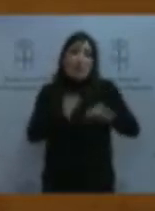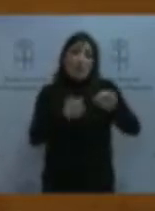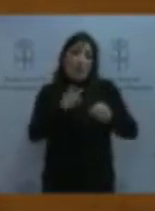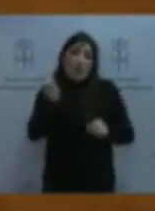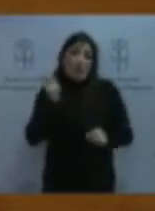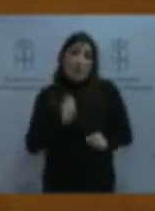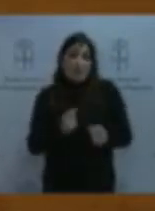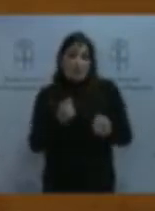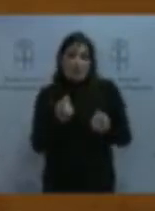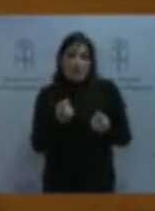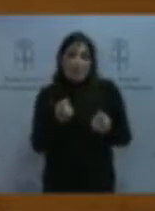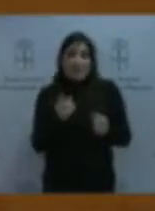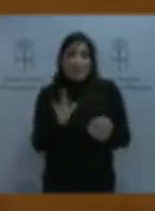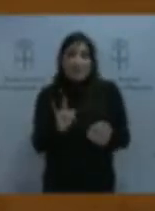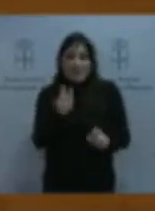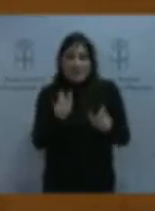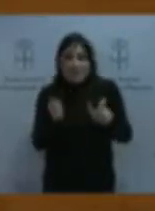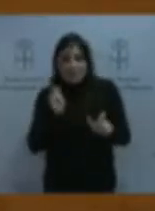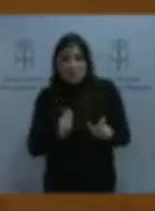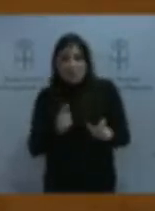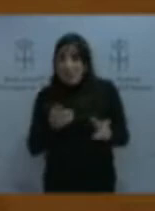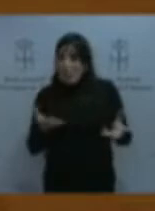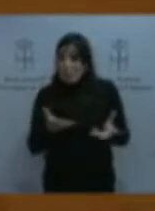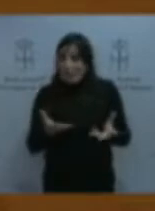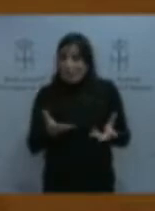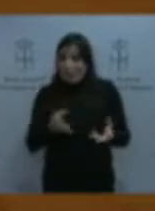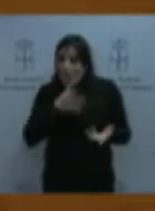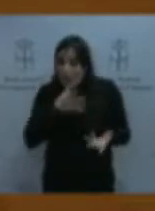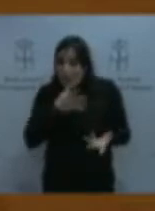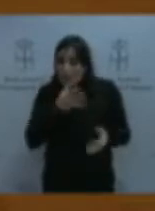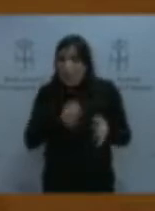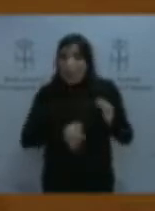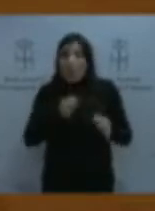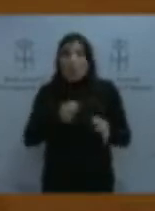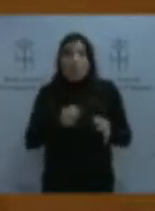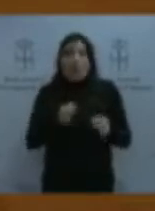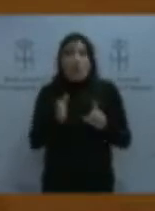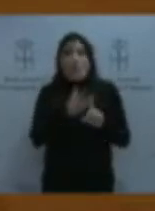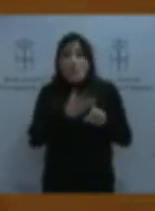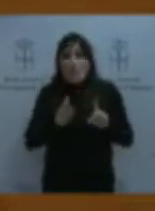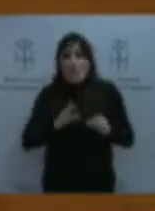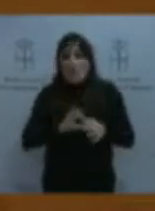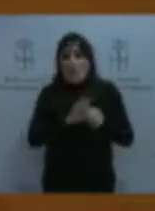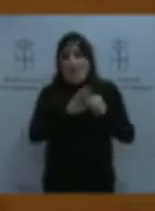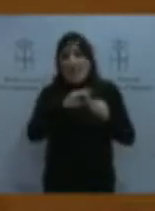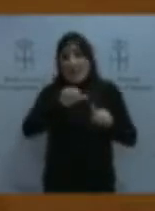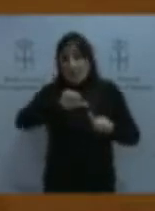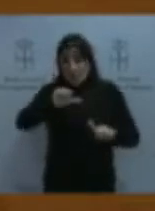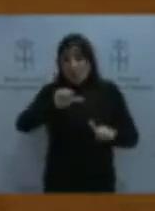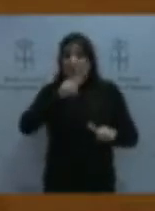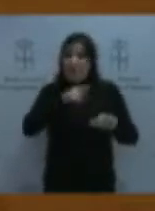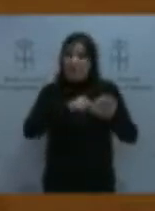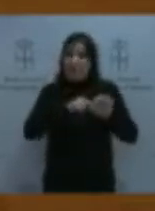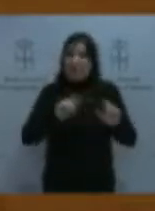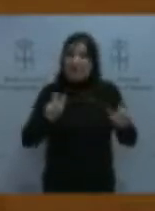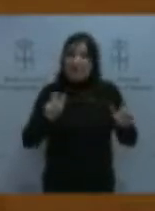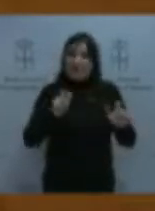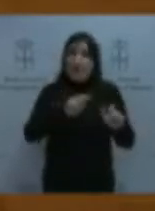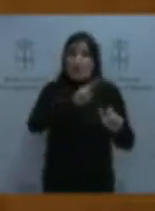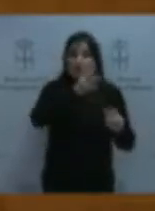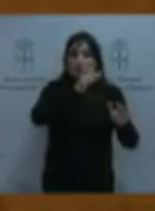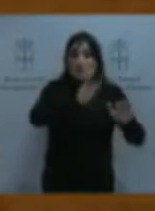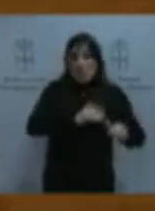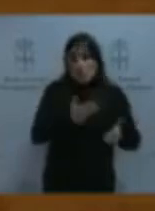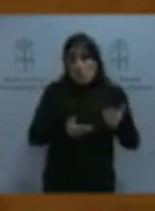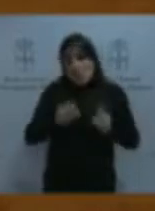en este momento es el juzgado de violencia de Gijón, que tiene 2 personas menos en plantilla que el de Oviedo y mayor carga de trabajo. E igualmente los juzgados